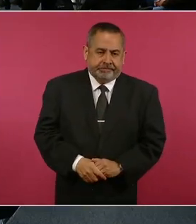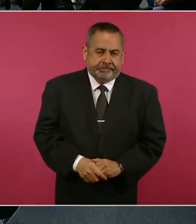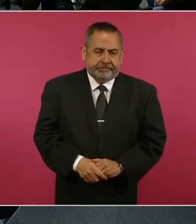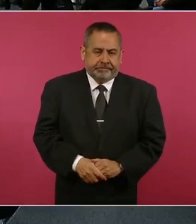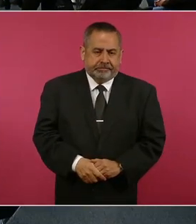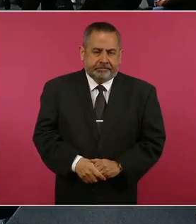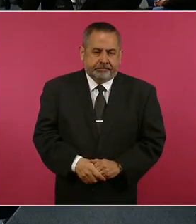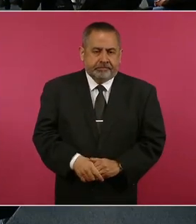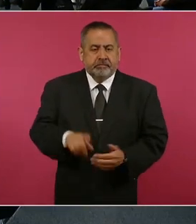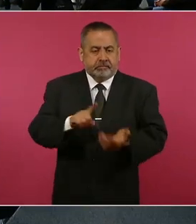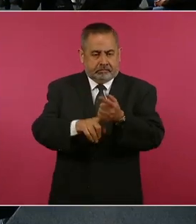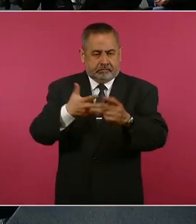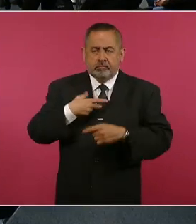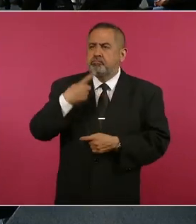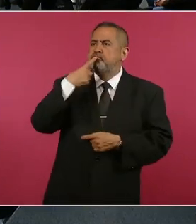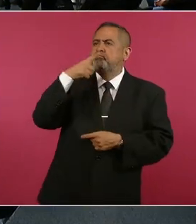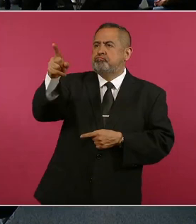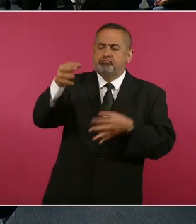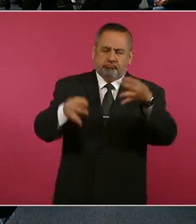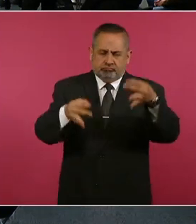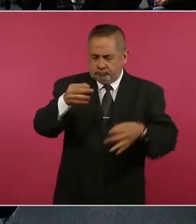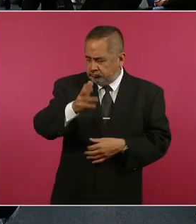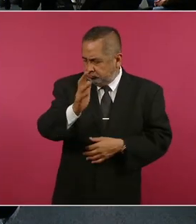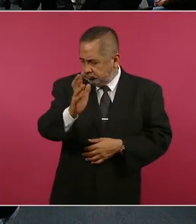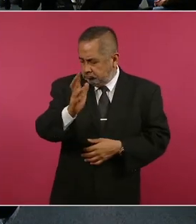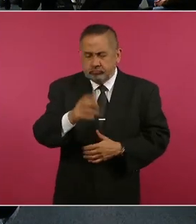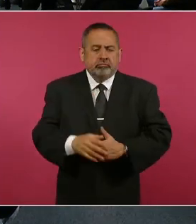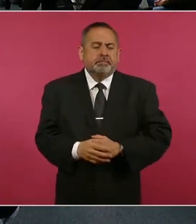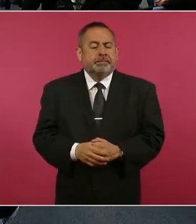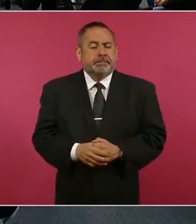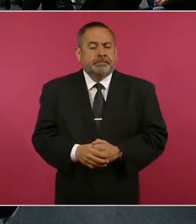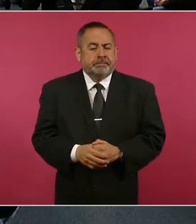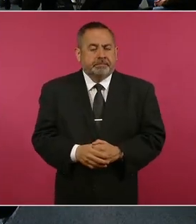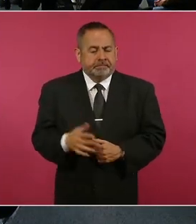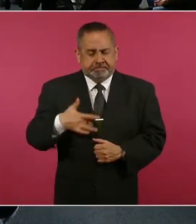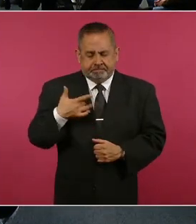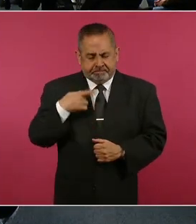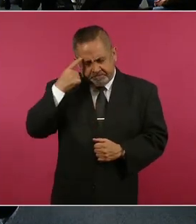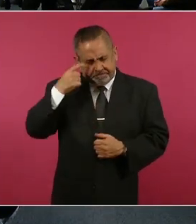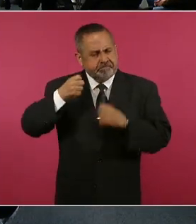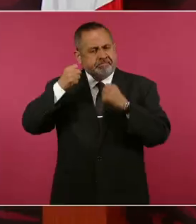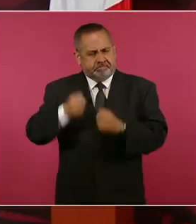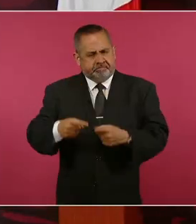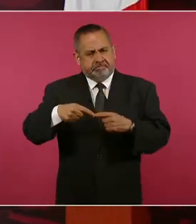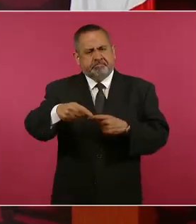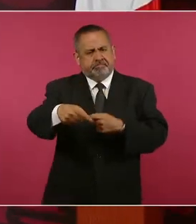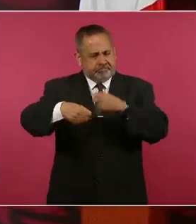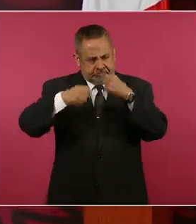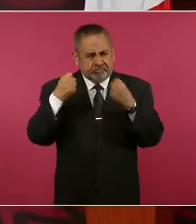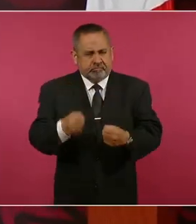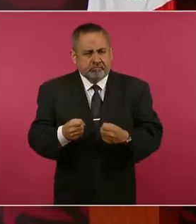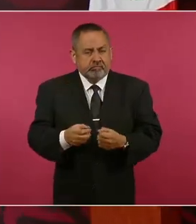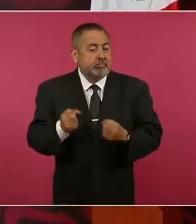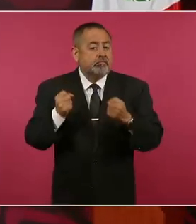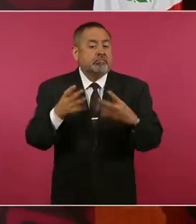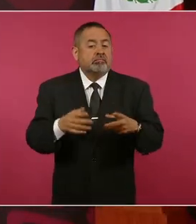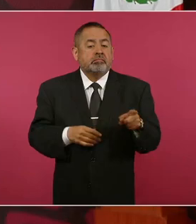Y tenemos una denuncia presentada. Y estamos seguros que